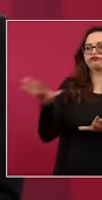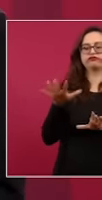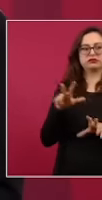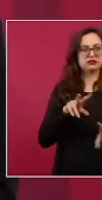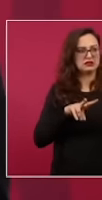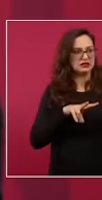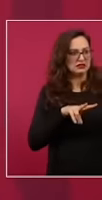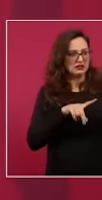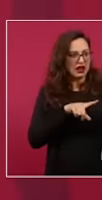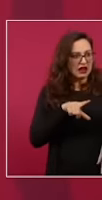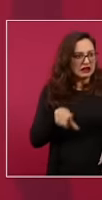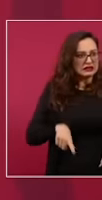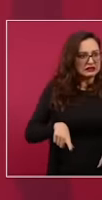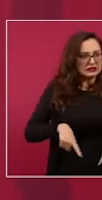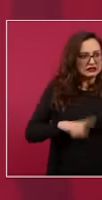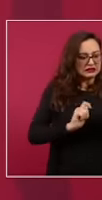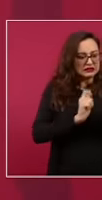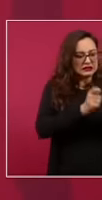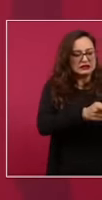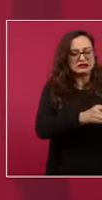el que él gobernara.